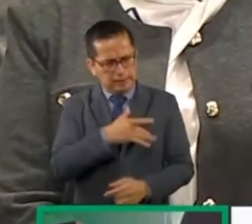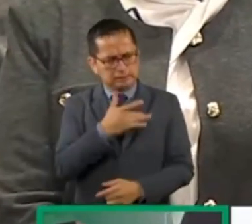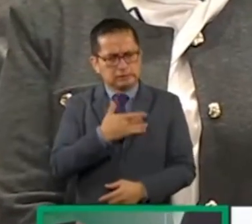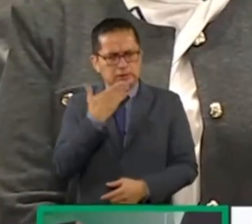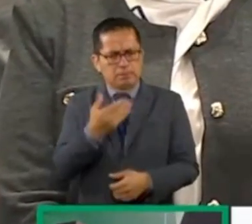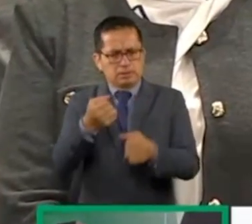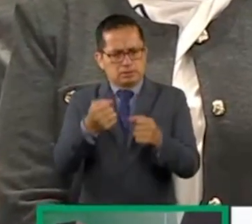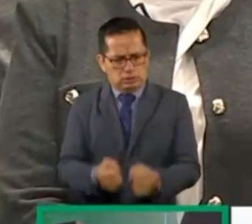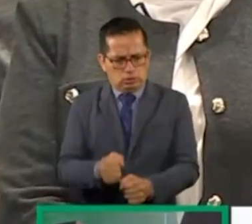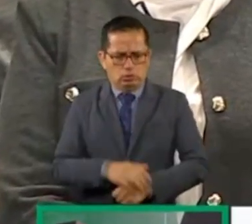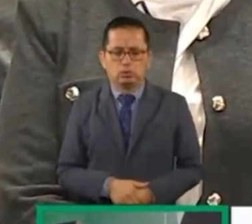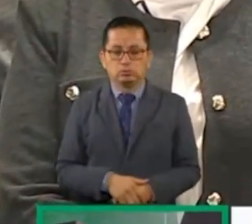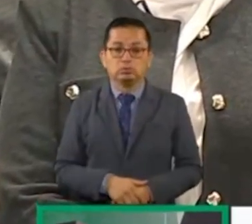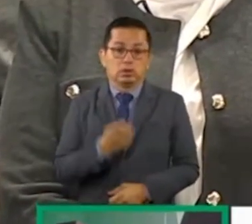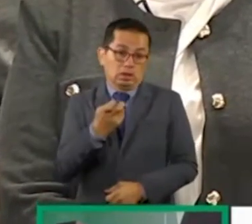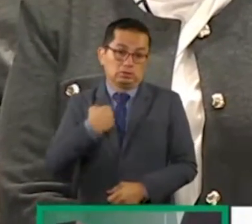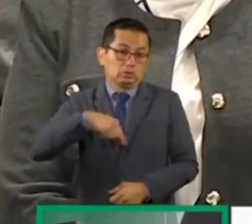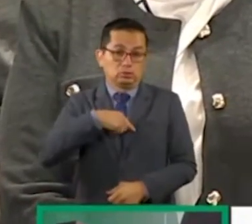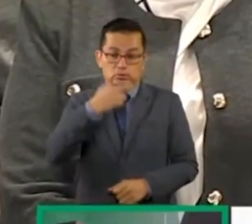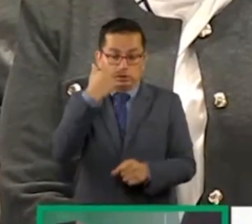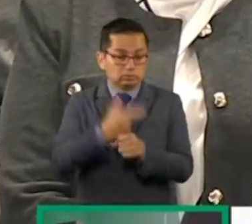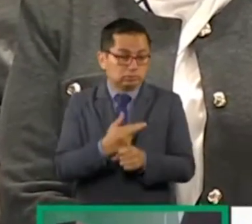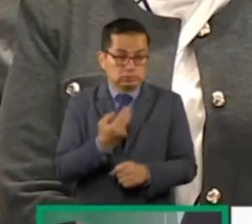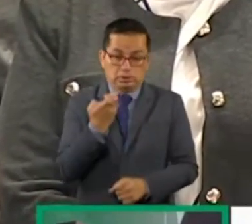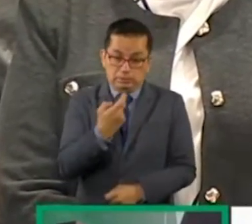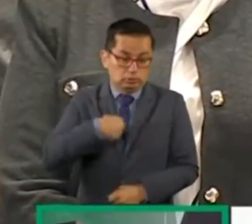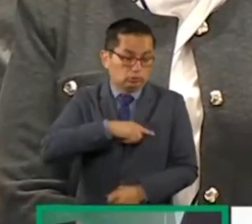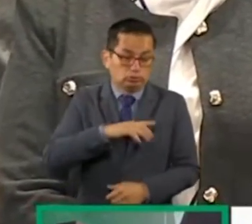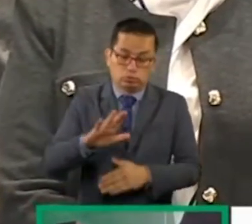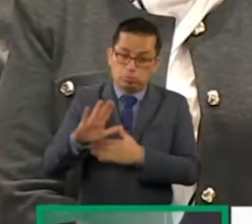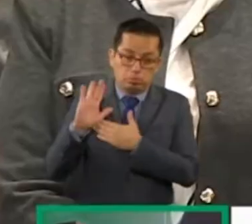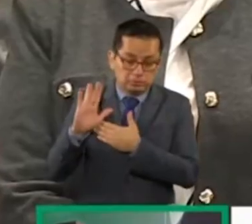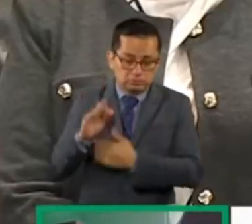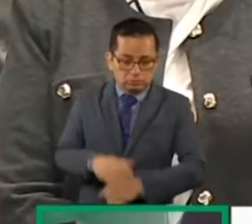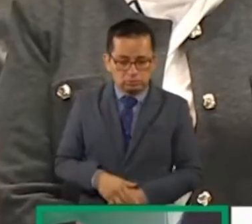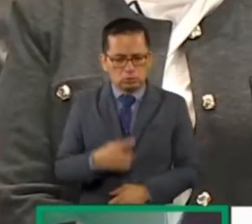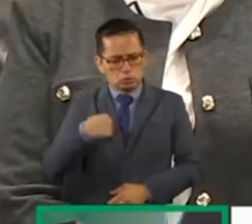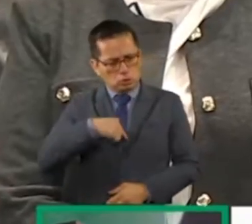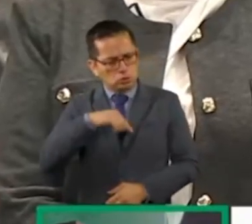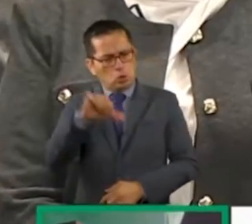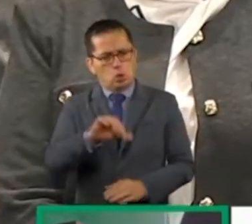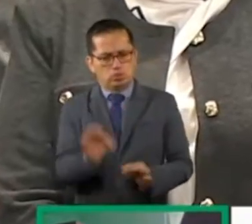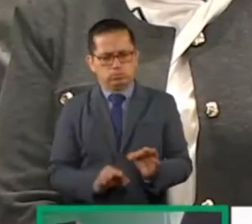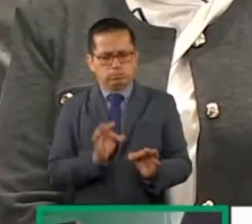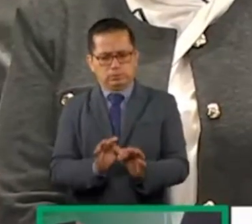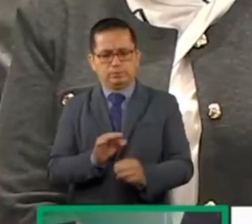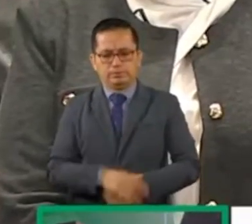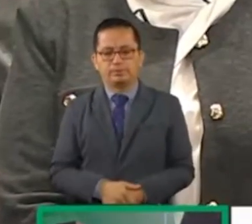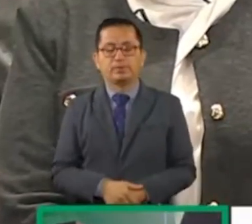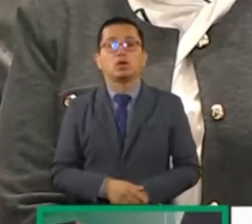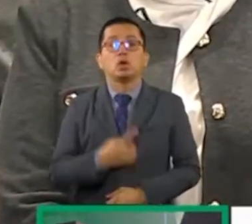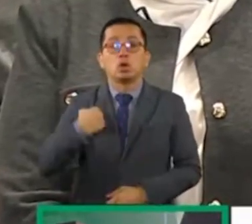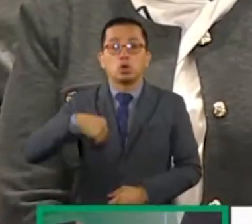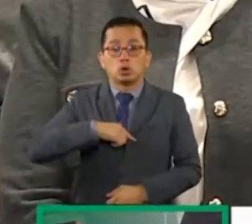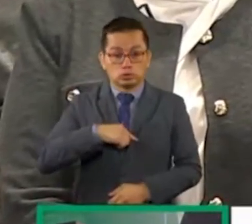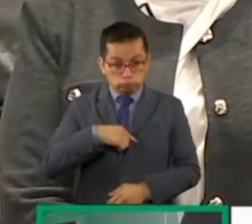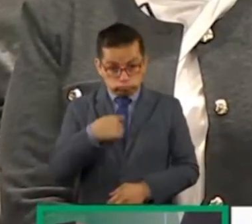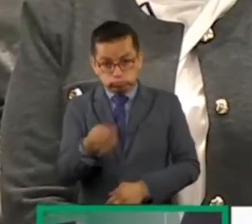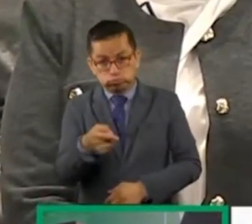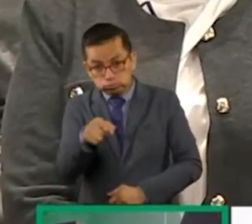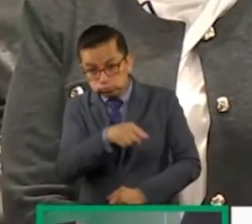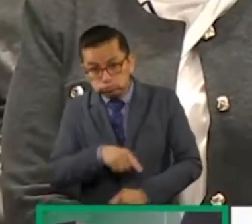es nuestro deber y lo estamos cumpliendo. Créanme cuando les digo que no les vamos a fallar. Con